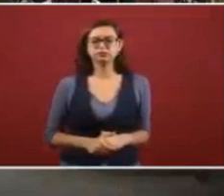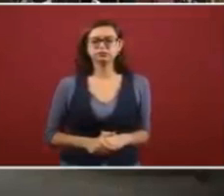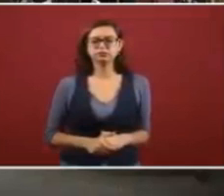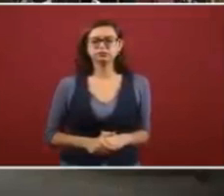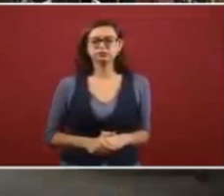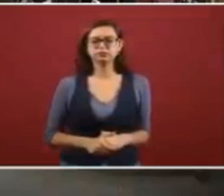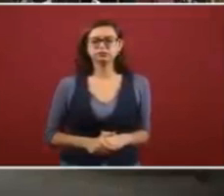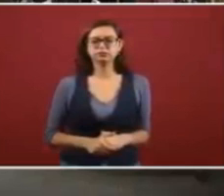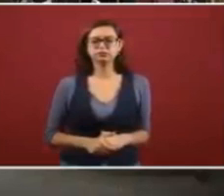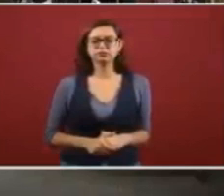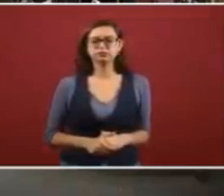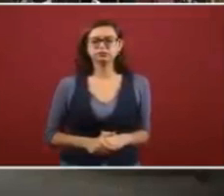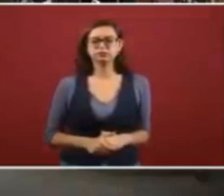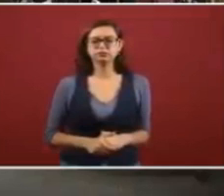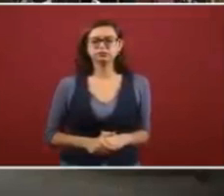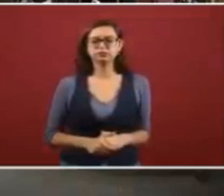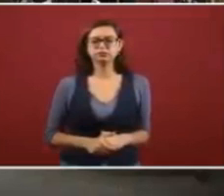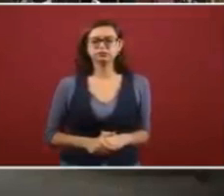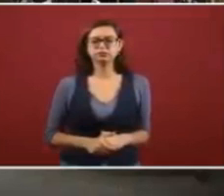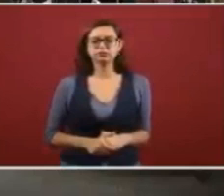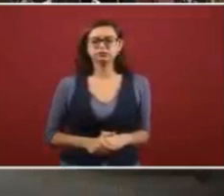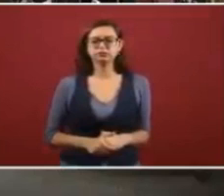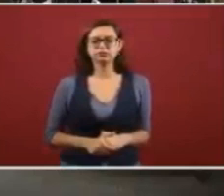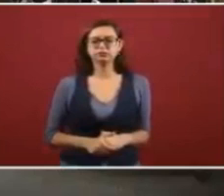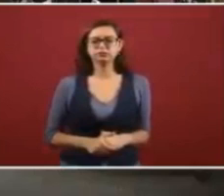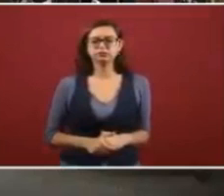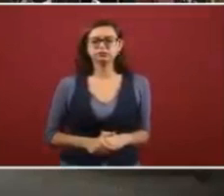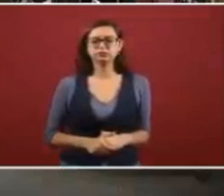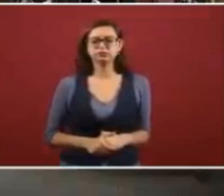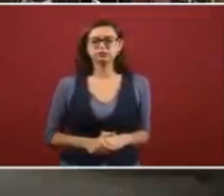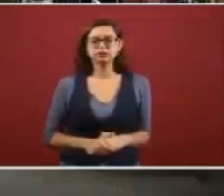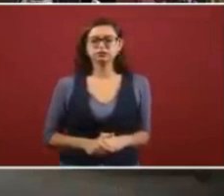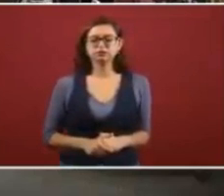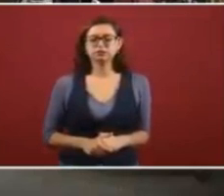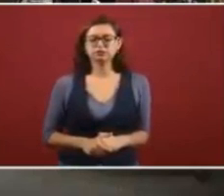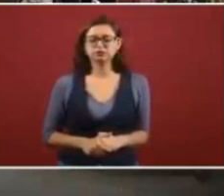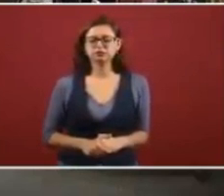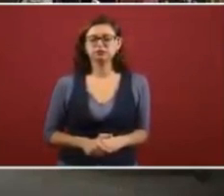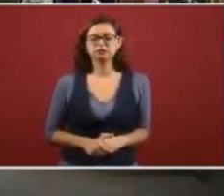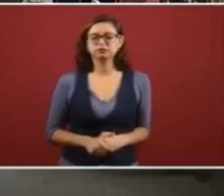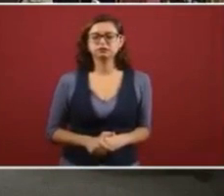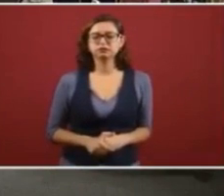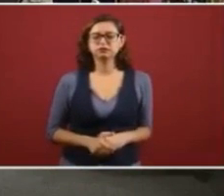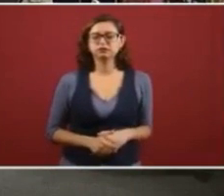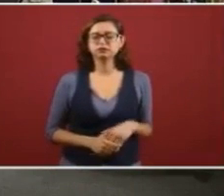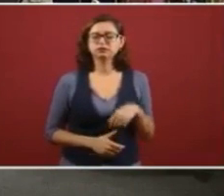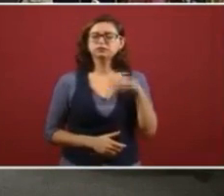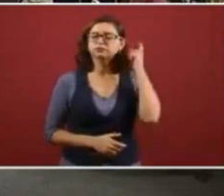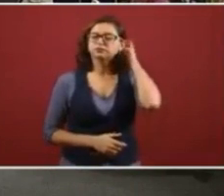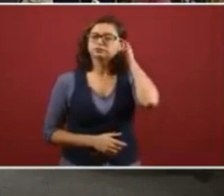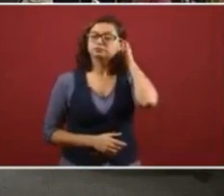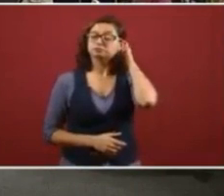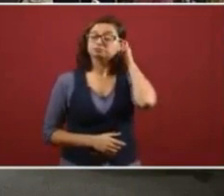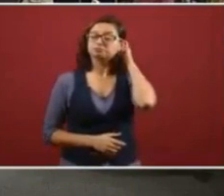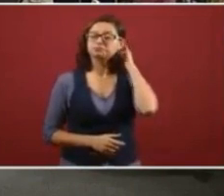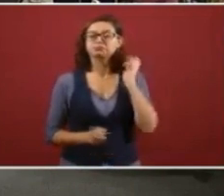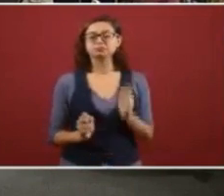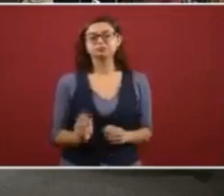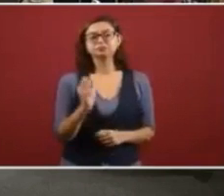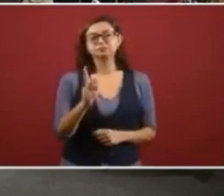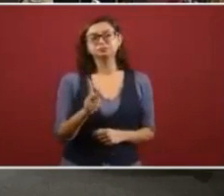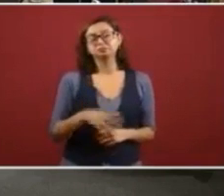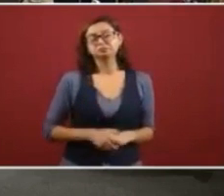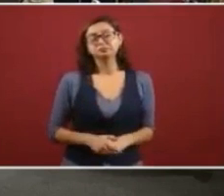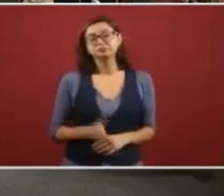saber perfectamente todo lo que ha estado ocurriendo ok pero este presidente no me permite ayer